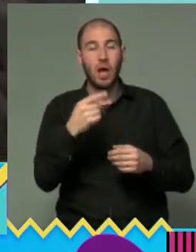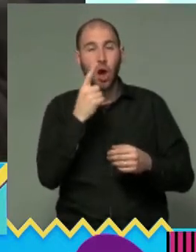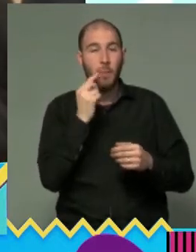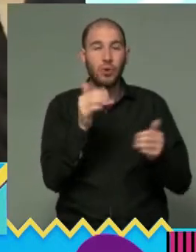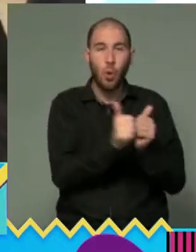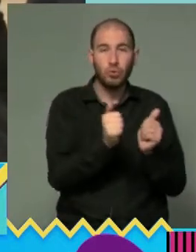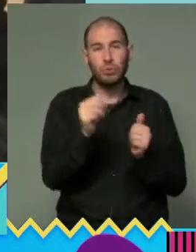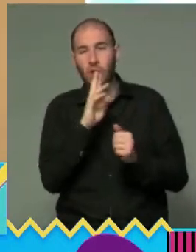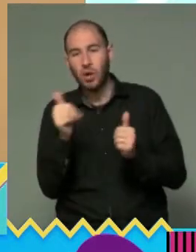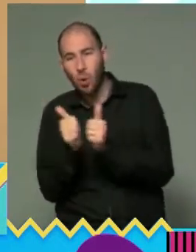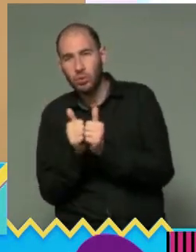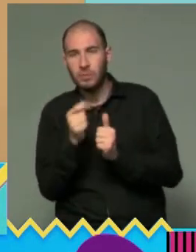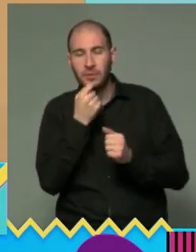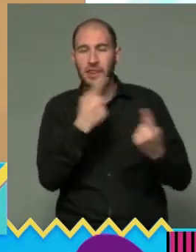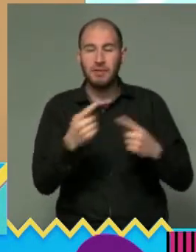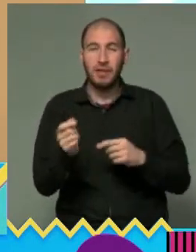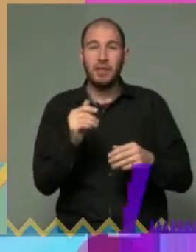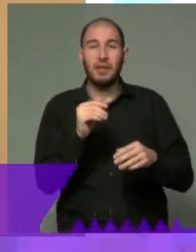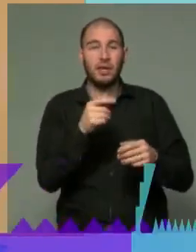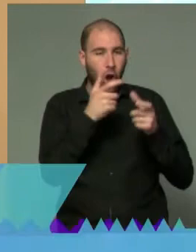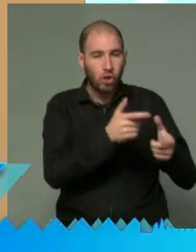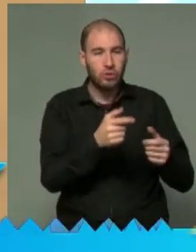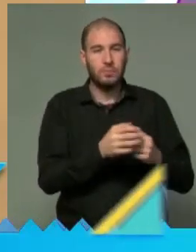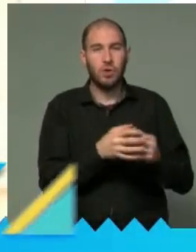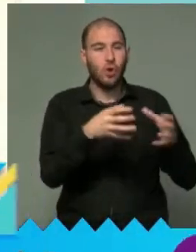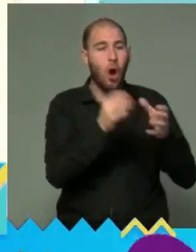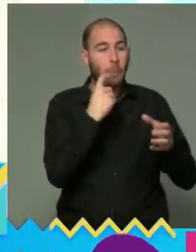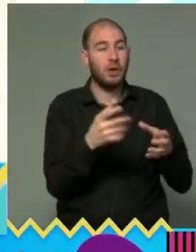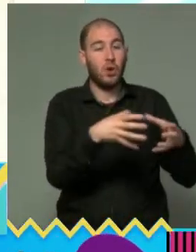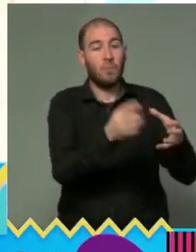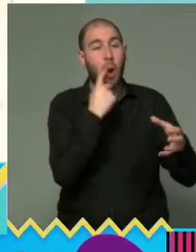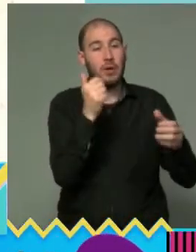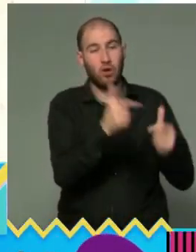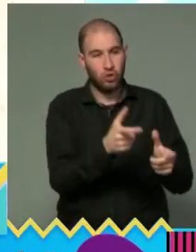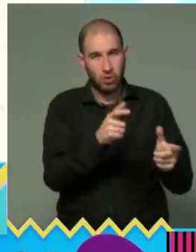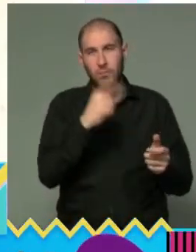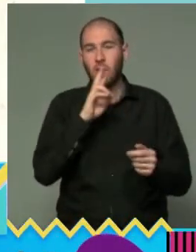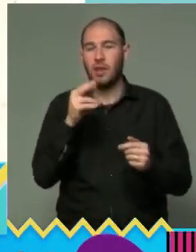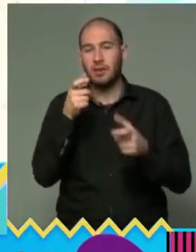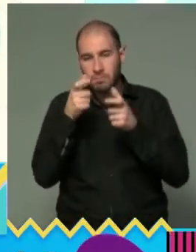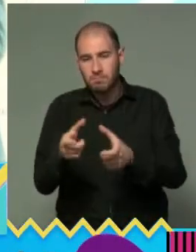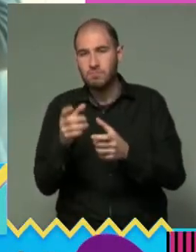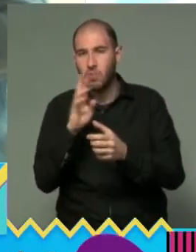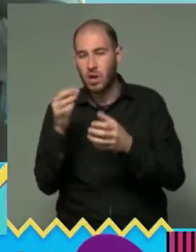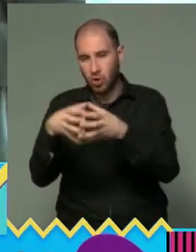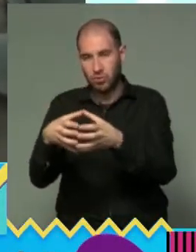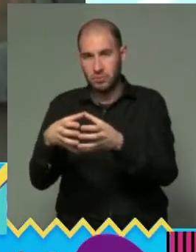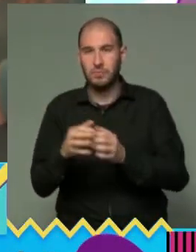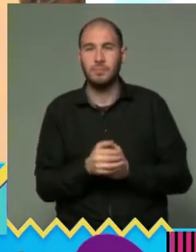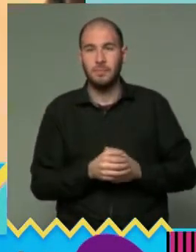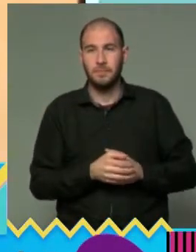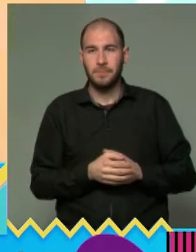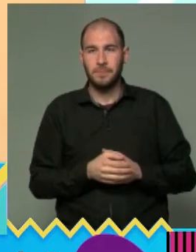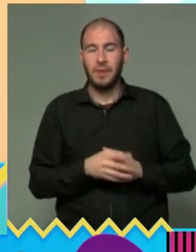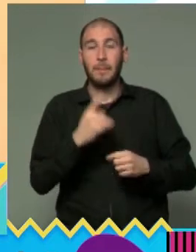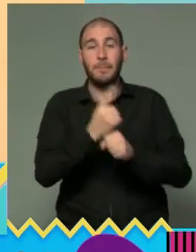sea, efectivos de distintos sexos requisaba a los chicos del otro sexo. No hay en